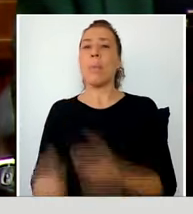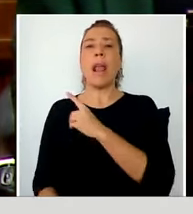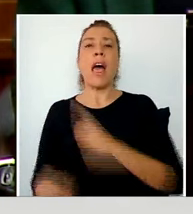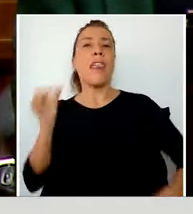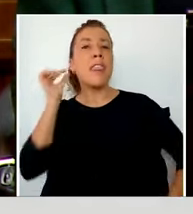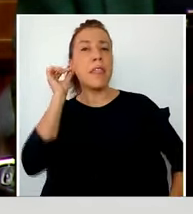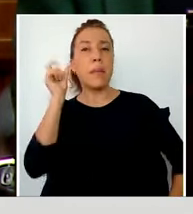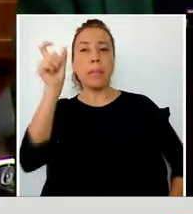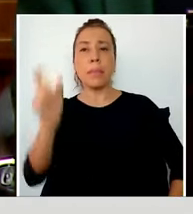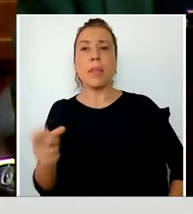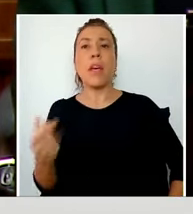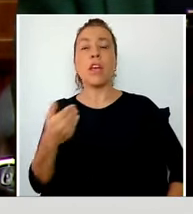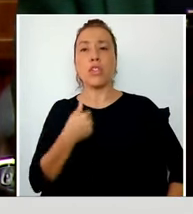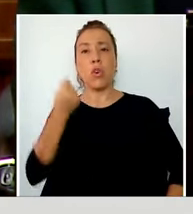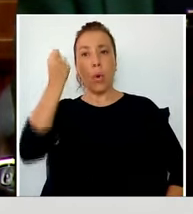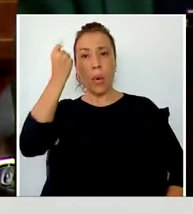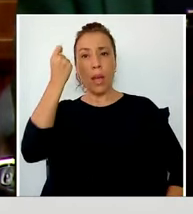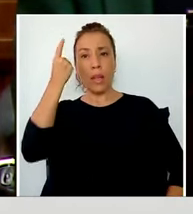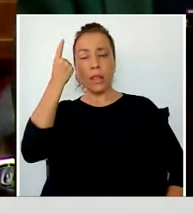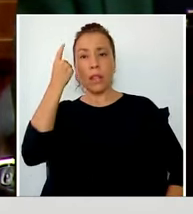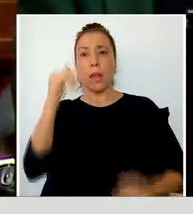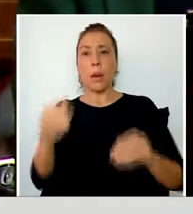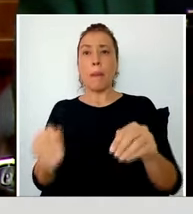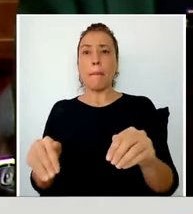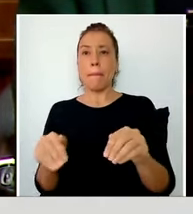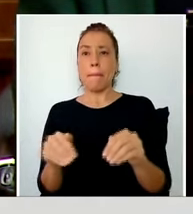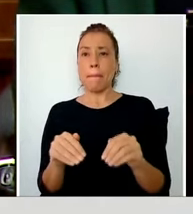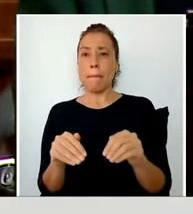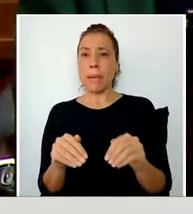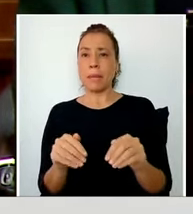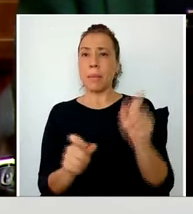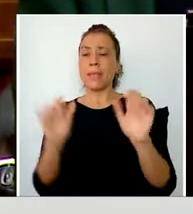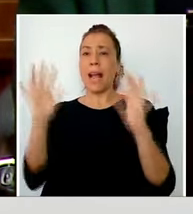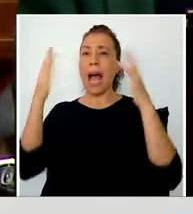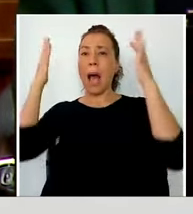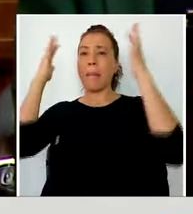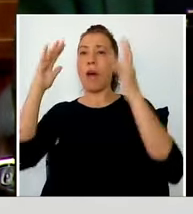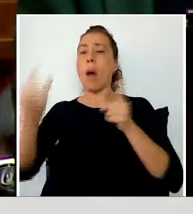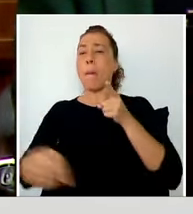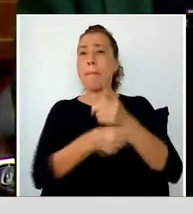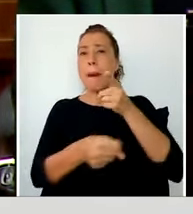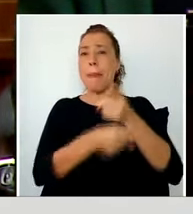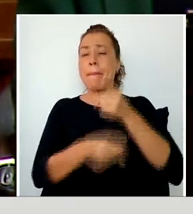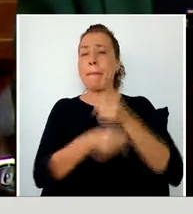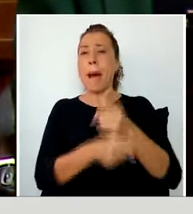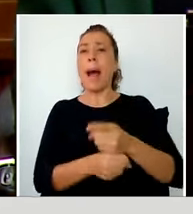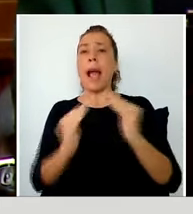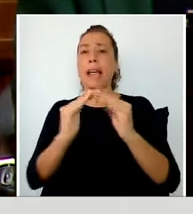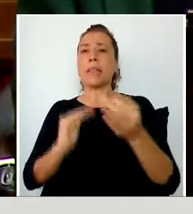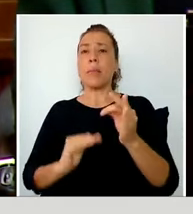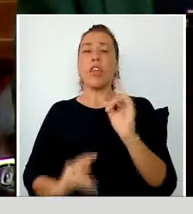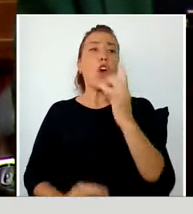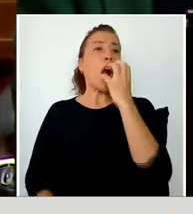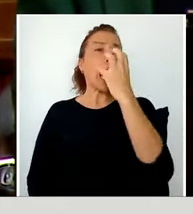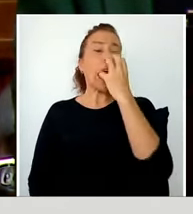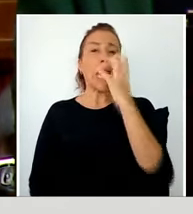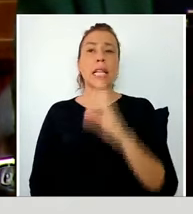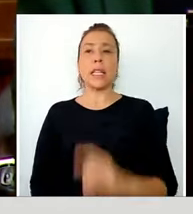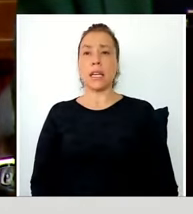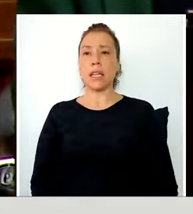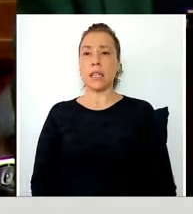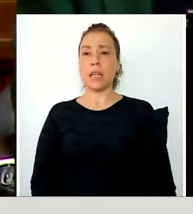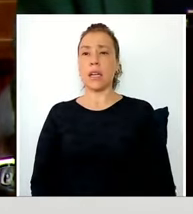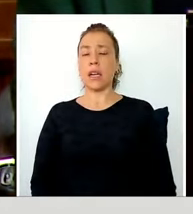entiendo presidente que los mismos que aplauden el bombardeo de la moneda ahora no griten y no dejen expresar